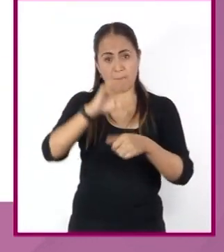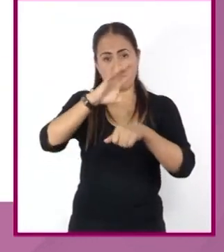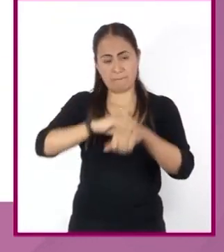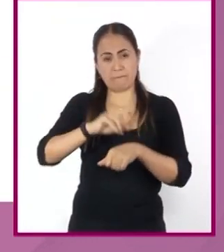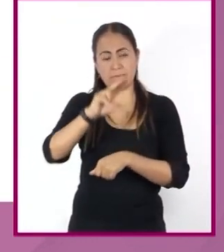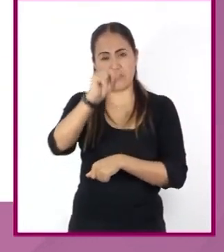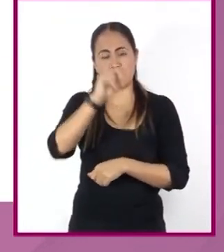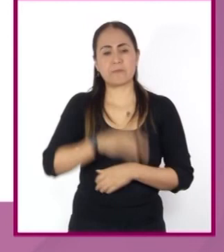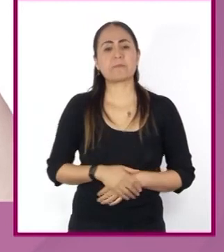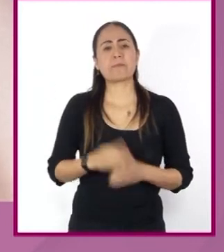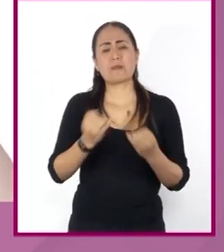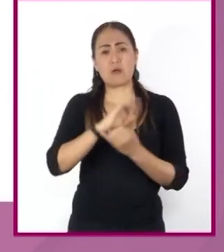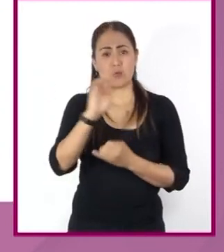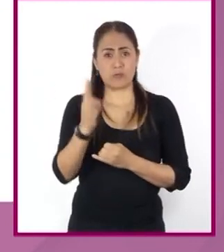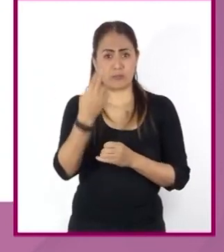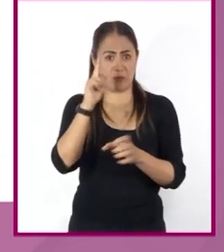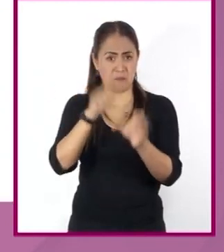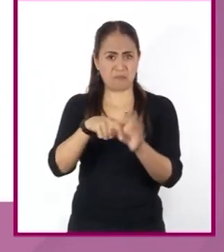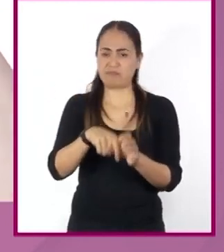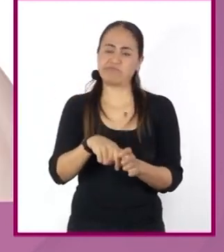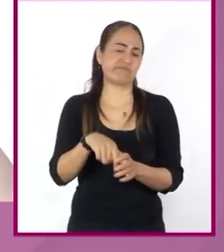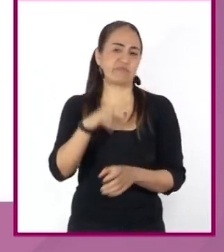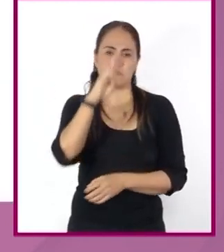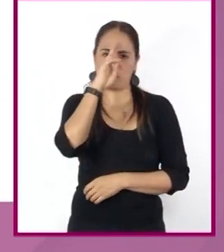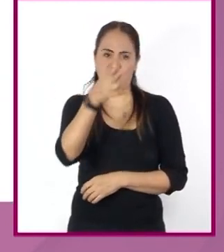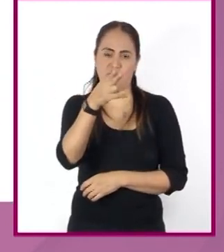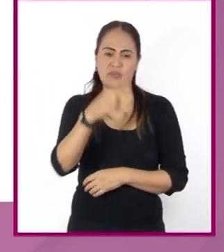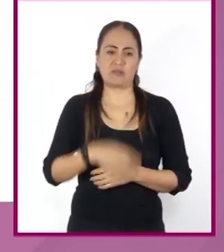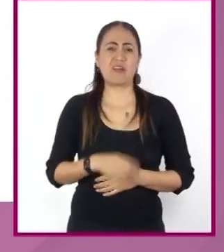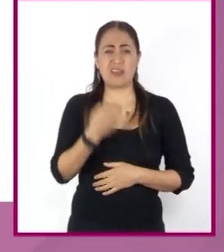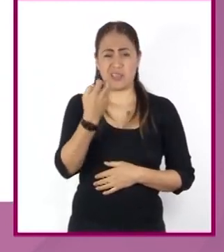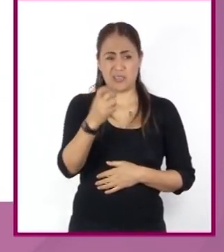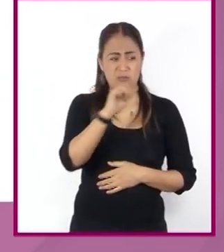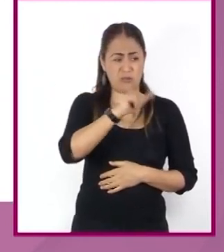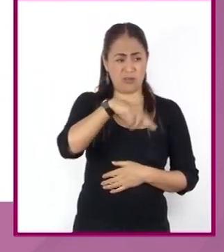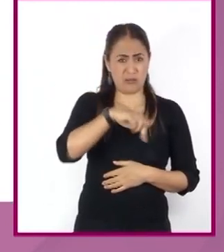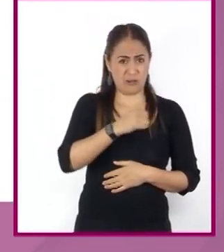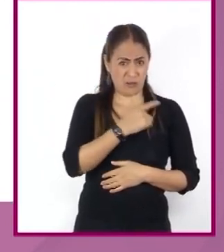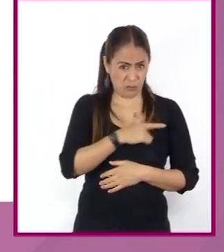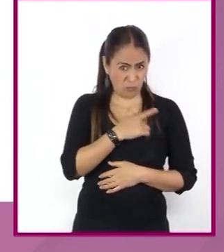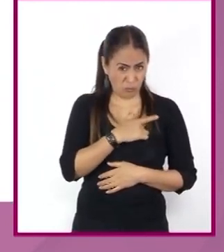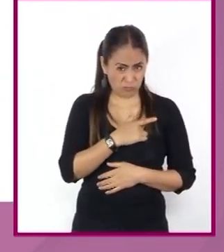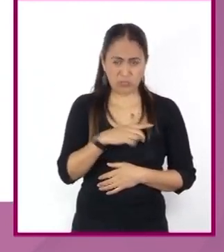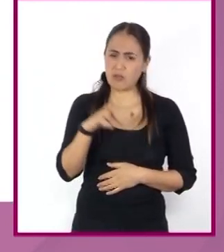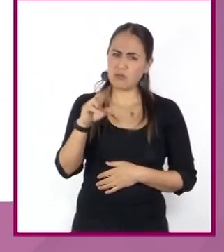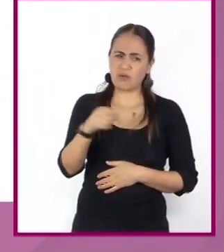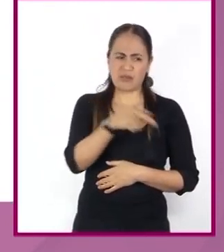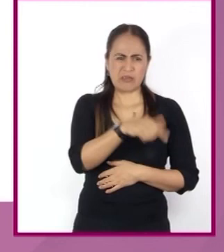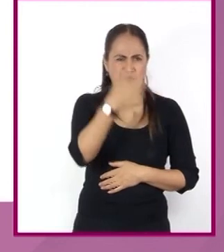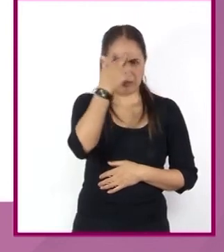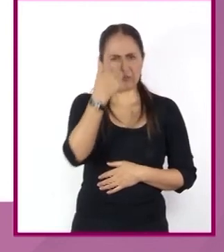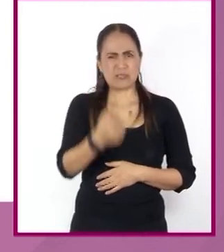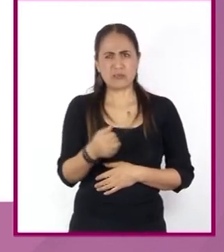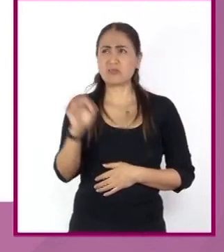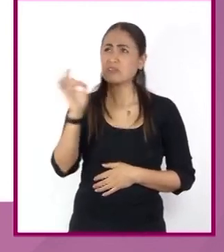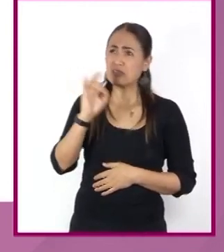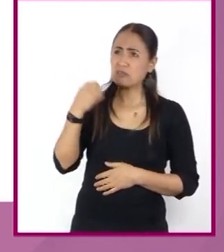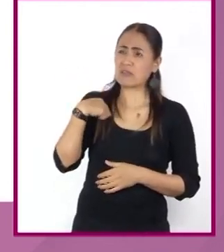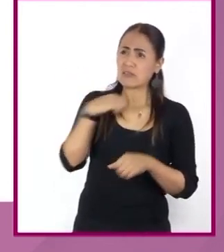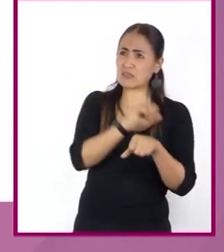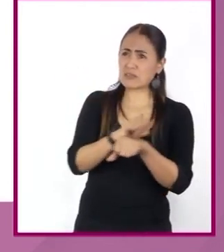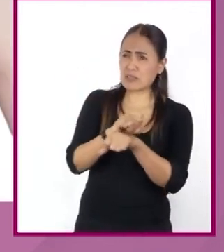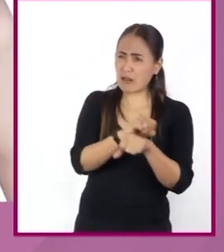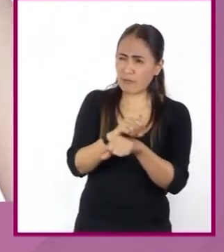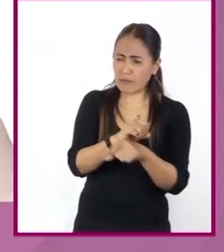universidad. Eso desde luego que tampoco le gusta a Ana, y sé que tiene razón cuando me dice que si no existiera la